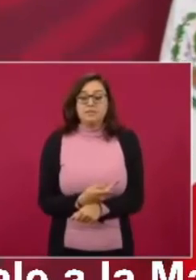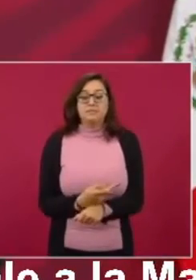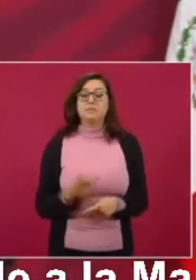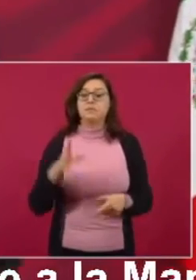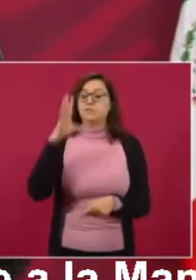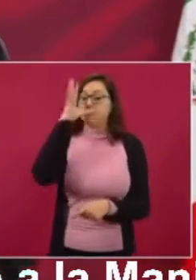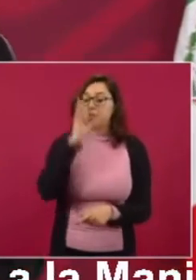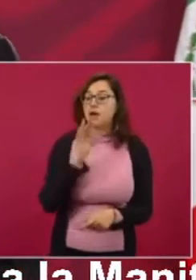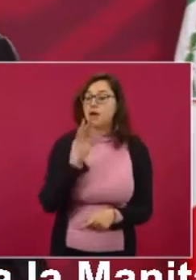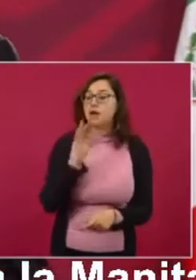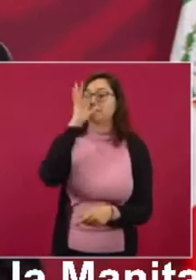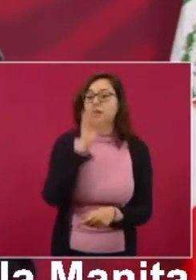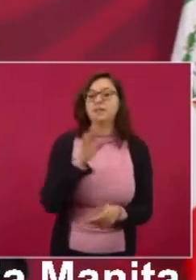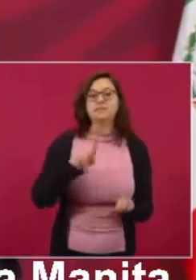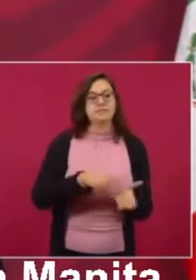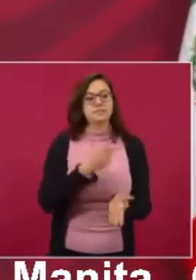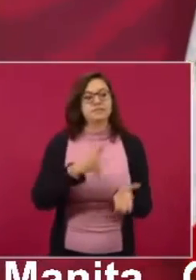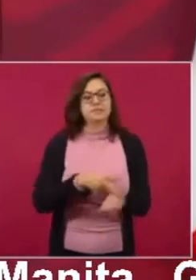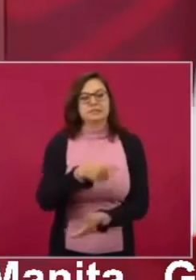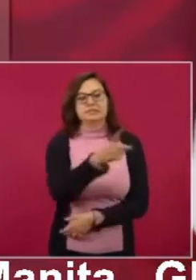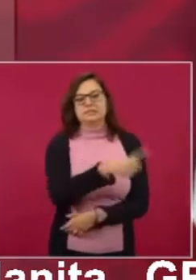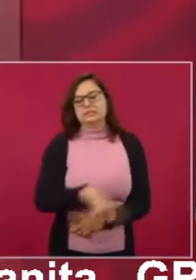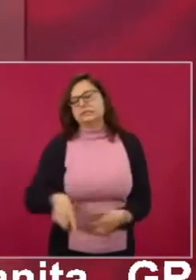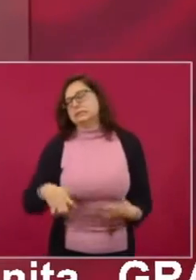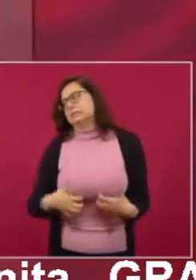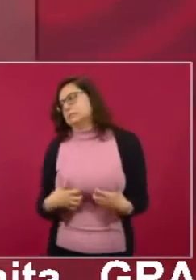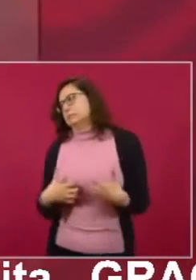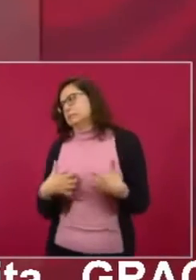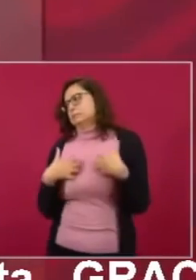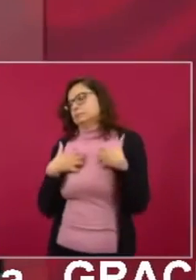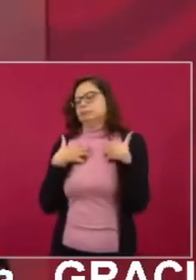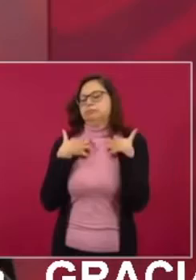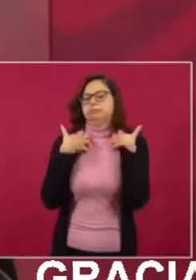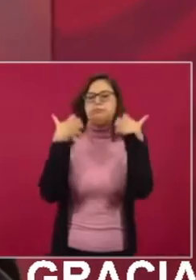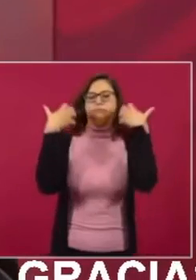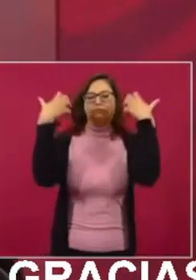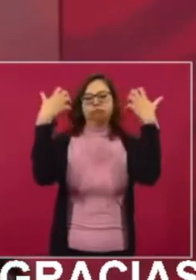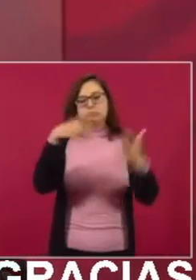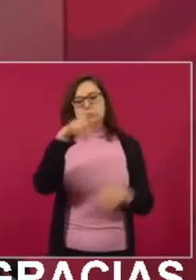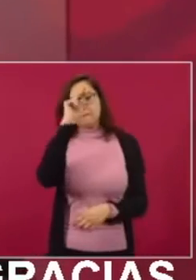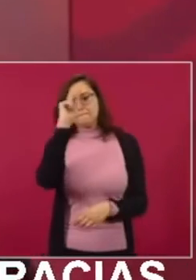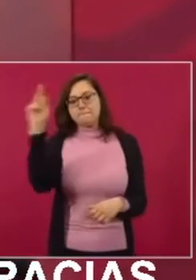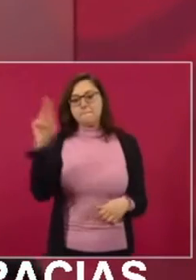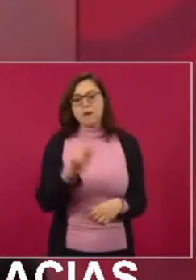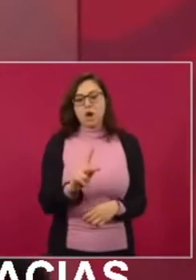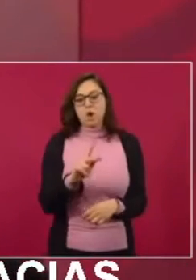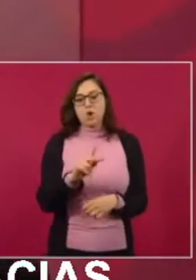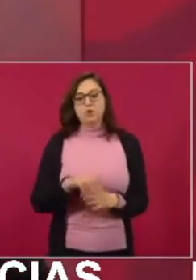cosas están cada vez más enojados